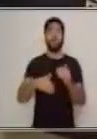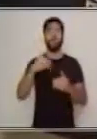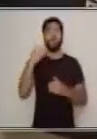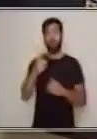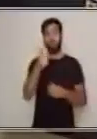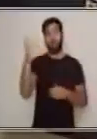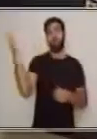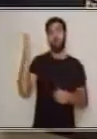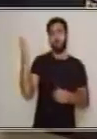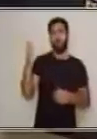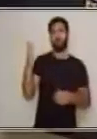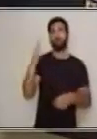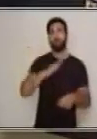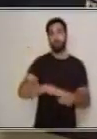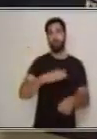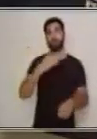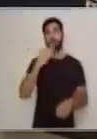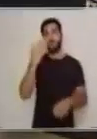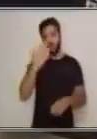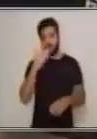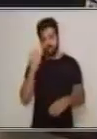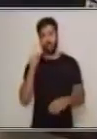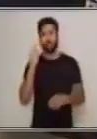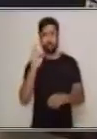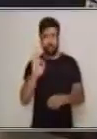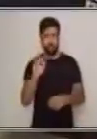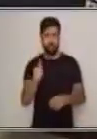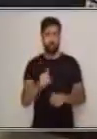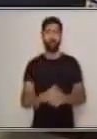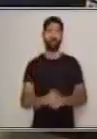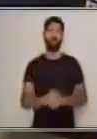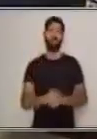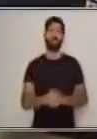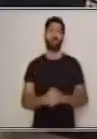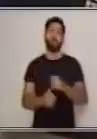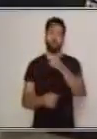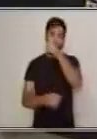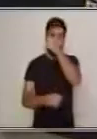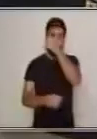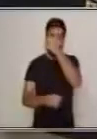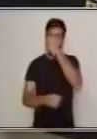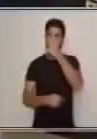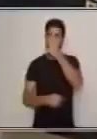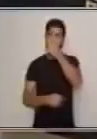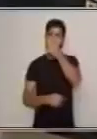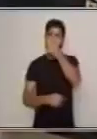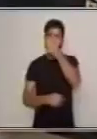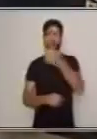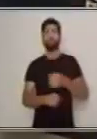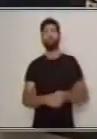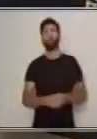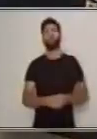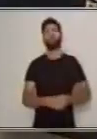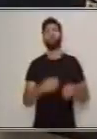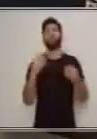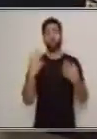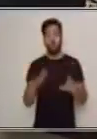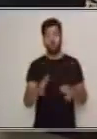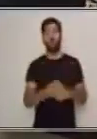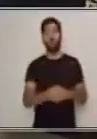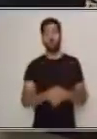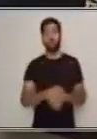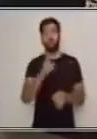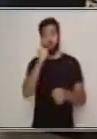tu exposición te quede muy bien. Ahora que ya colocamos todas nuestras destrezas, tienes oportunidad de